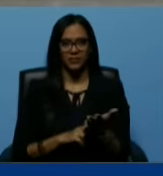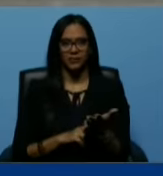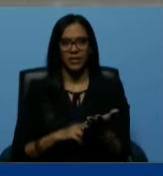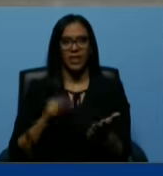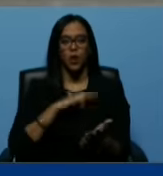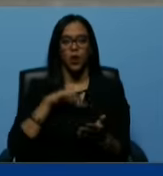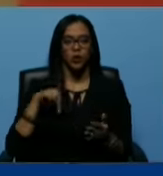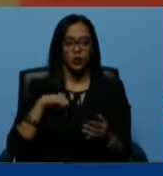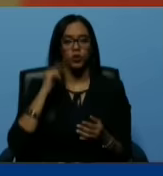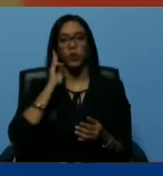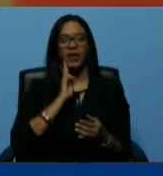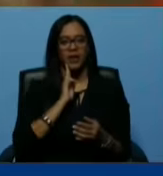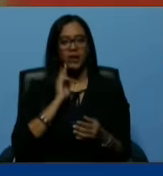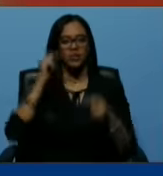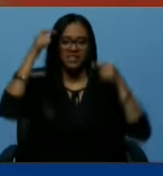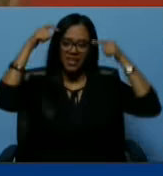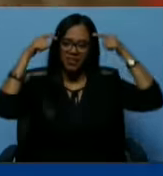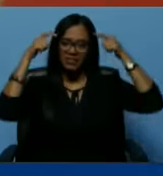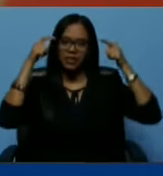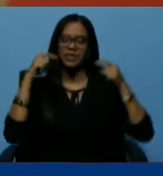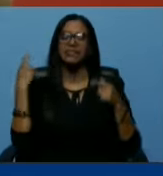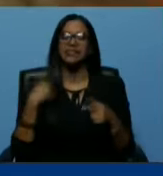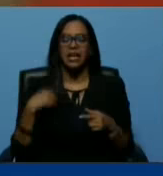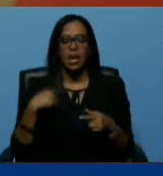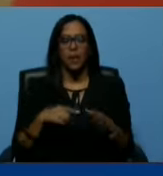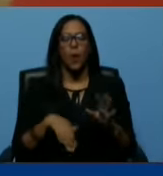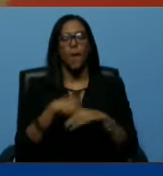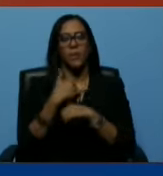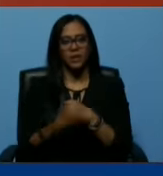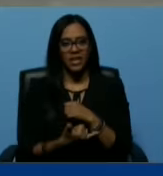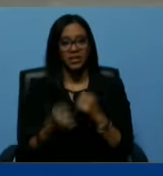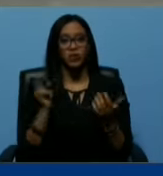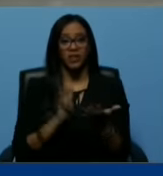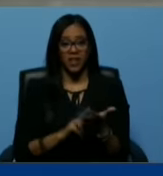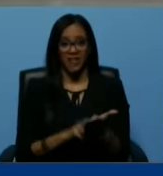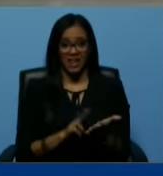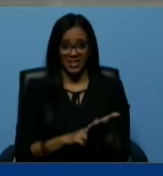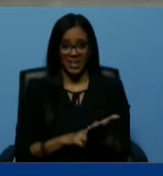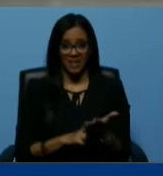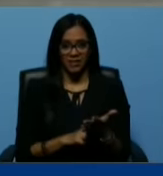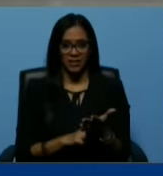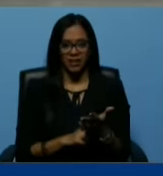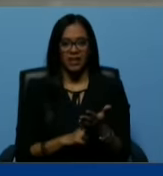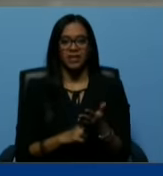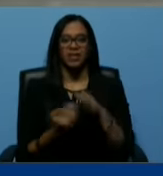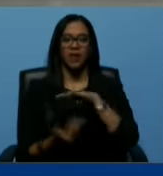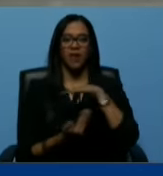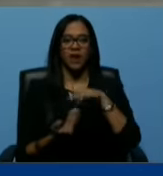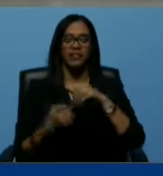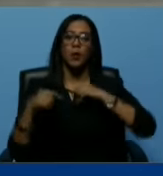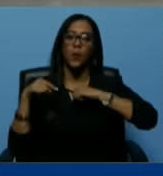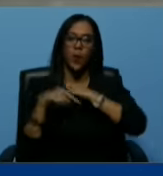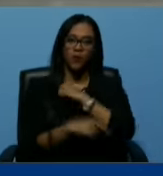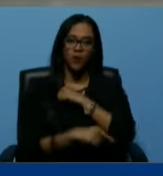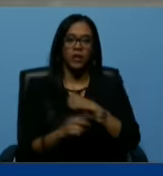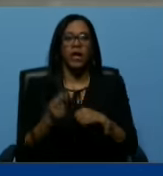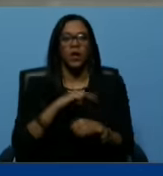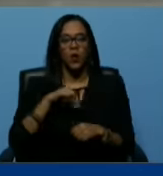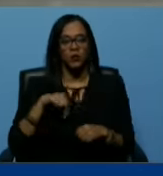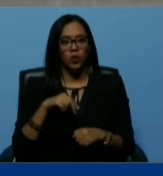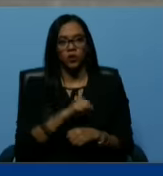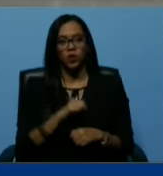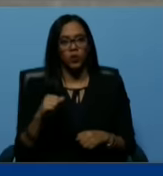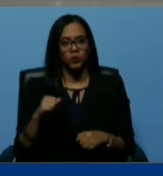Nosotros los bolivarianos, los chavistas, tenemos un proyecto de verdad, de raíz profunda. Nosotros somos